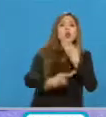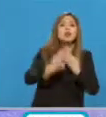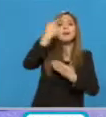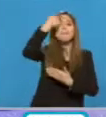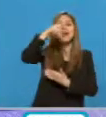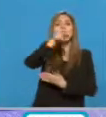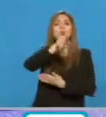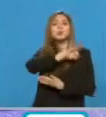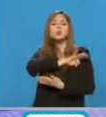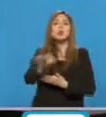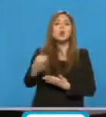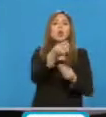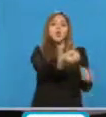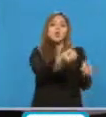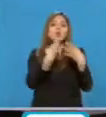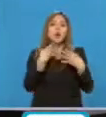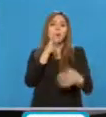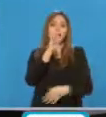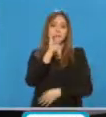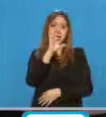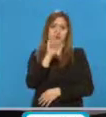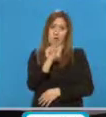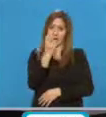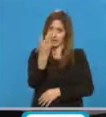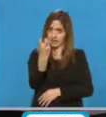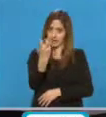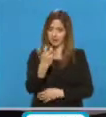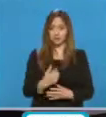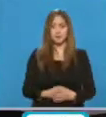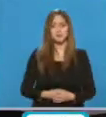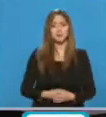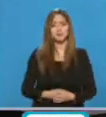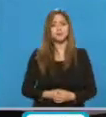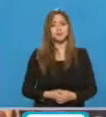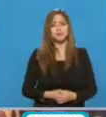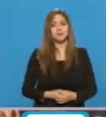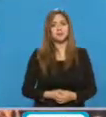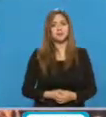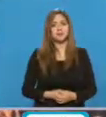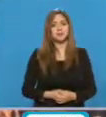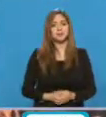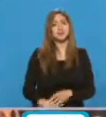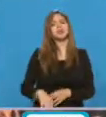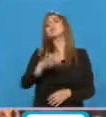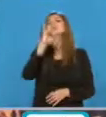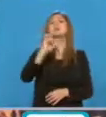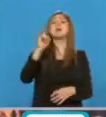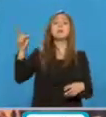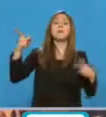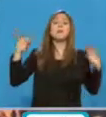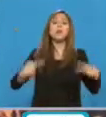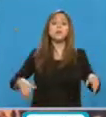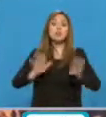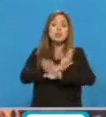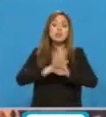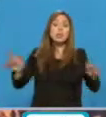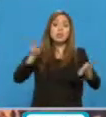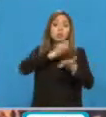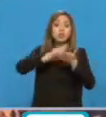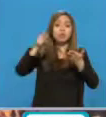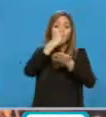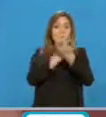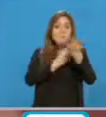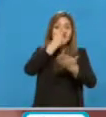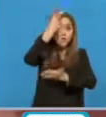becas, ¿no? También tiene que ver con eso. Sí, de hecho, los artistas, una vez que tienen su proyecto escrito, tienen